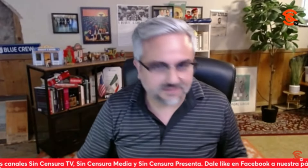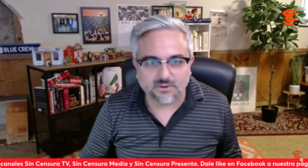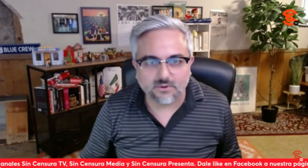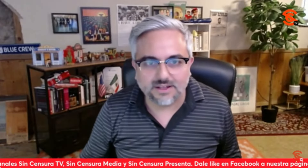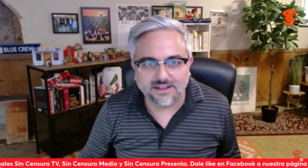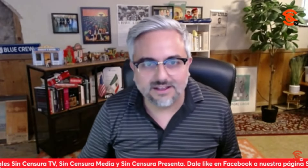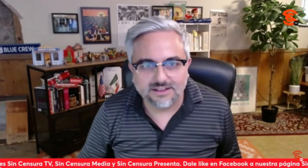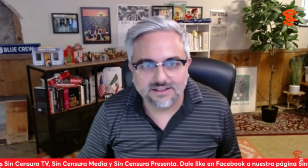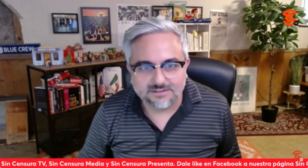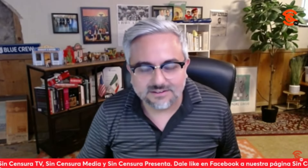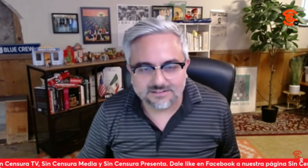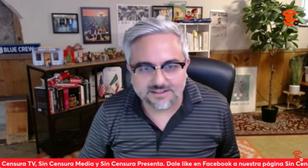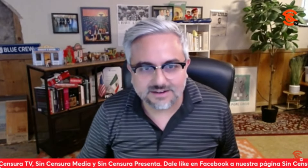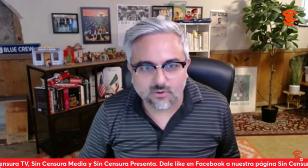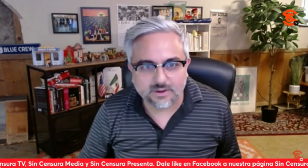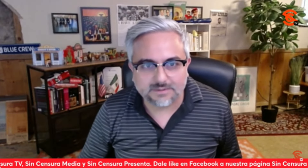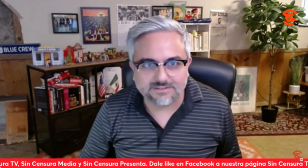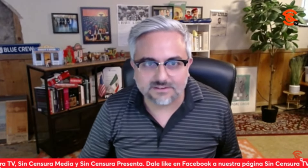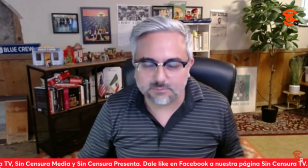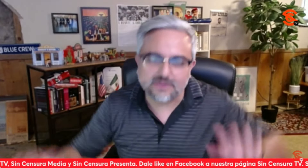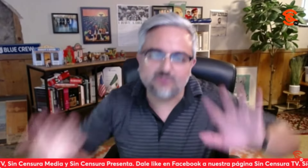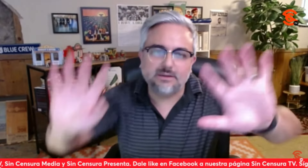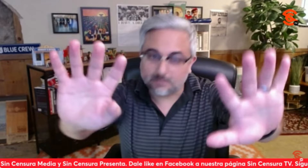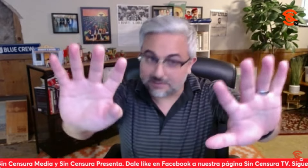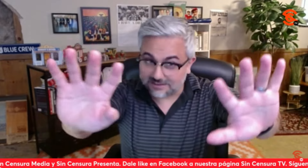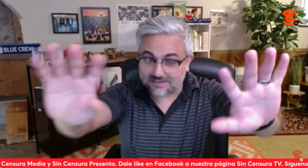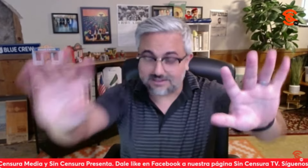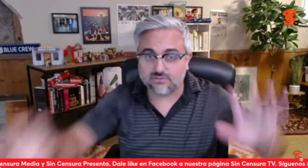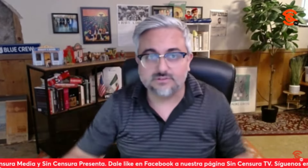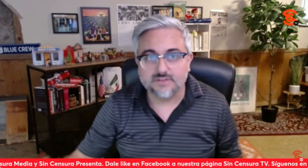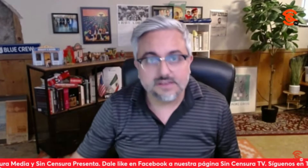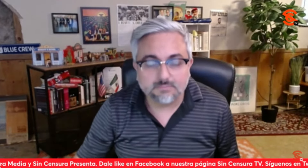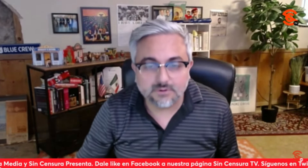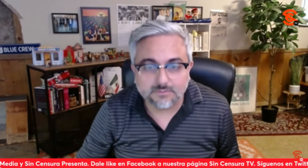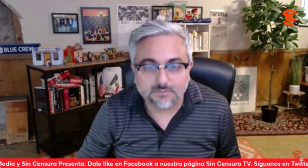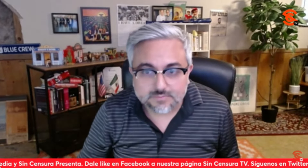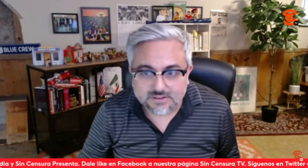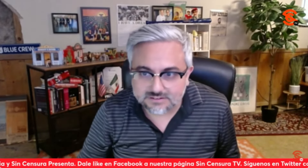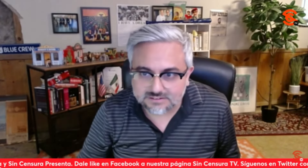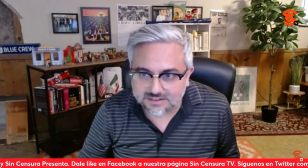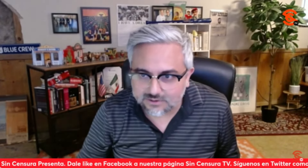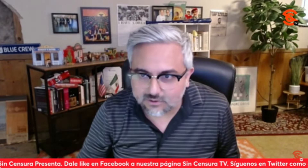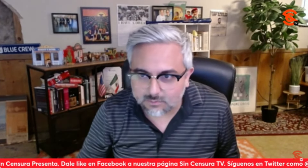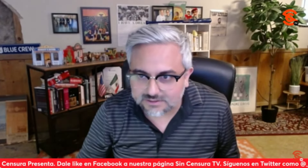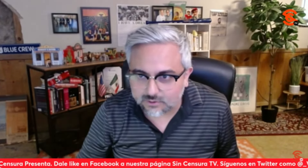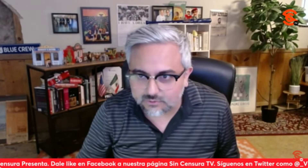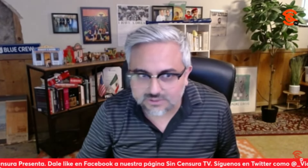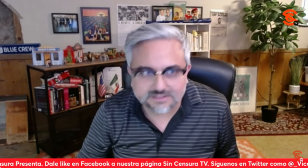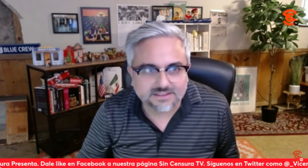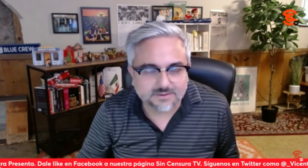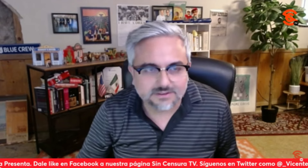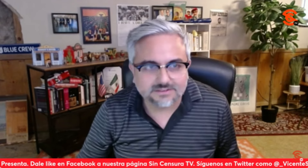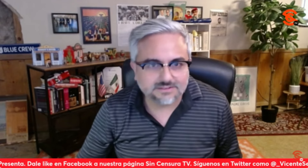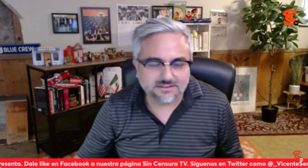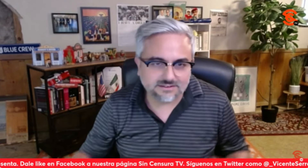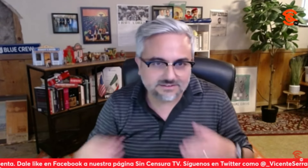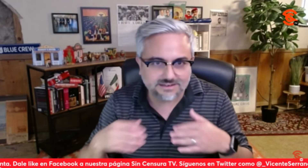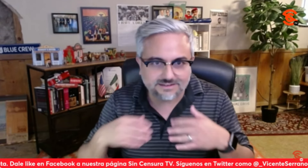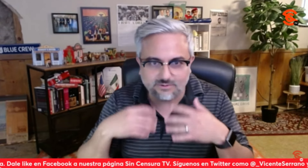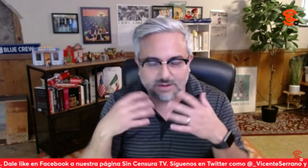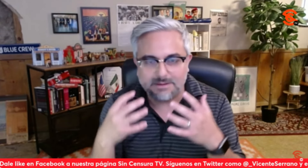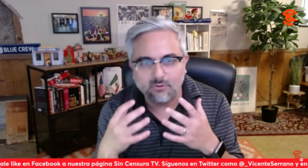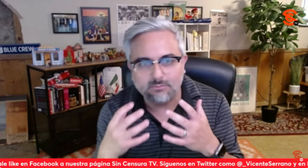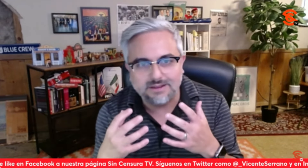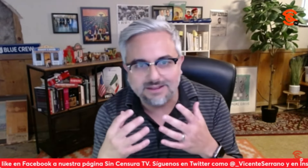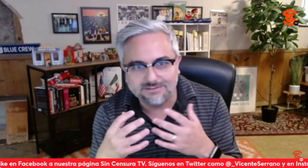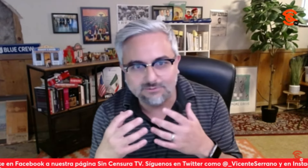la señora Sandra Cuevas en España, ahorita vamos a platicar de eso. Pero sí le quiero comentar yo a usted que, sin hacer